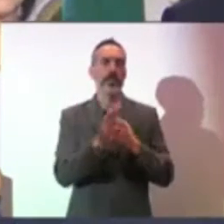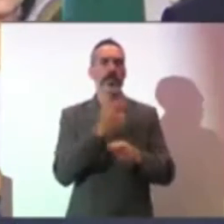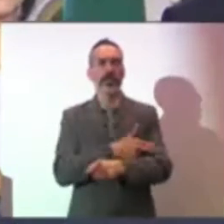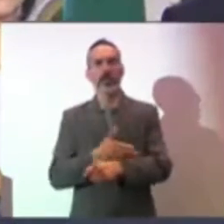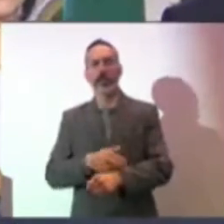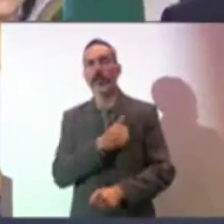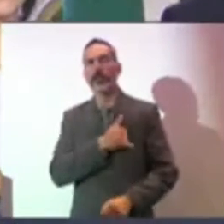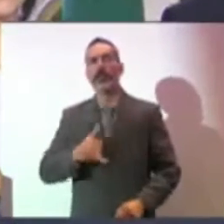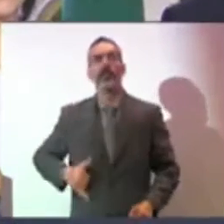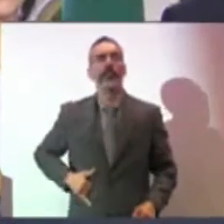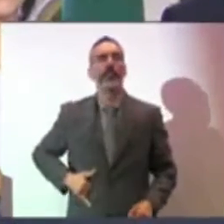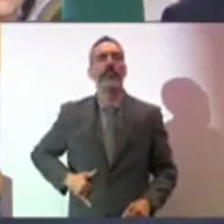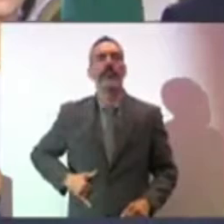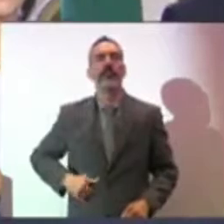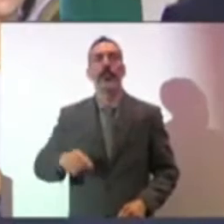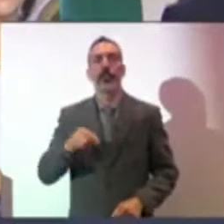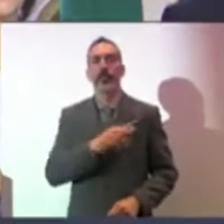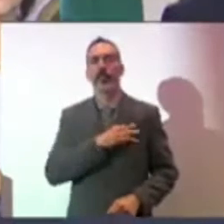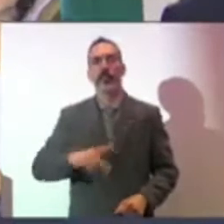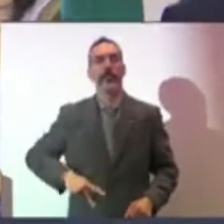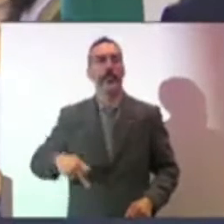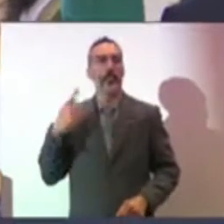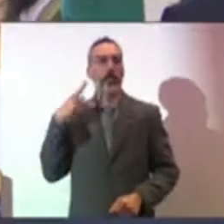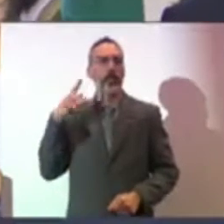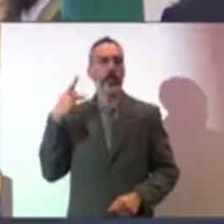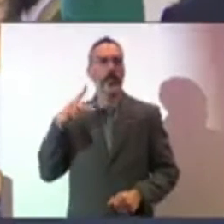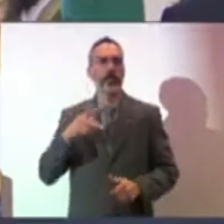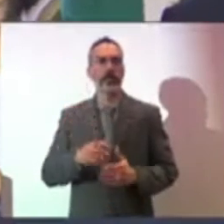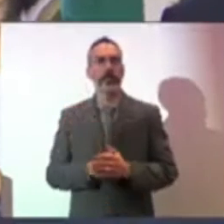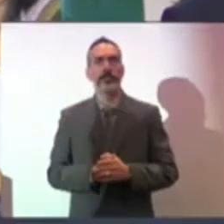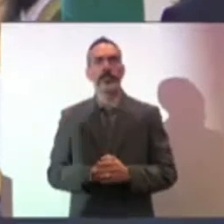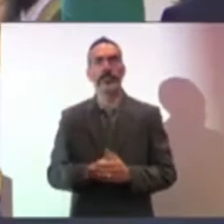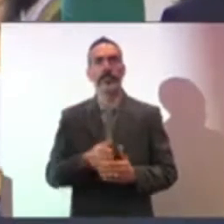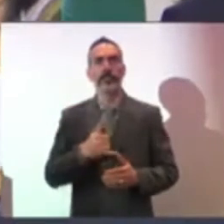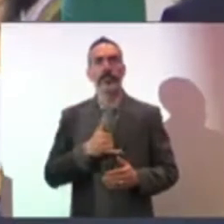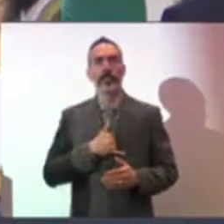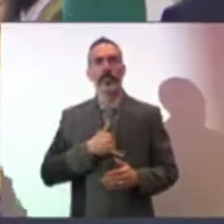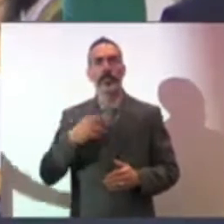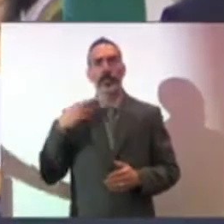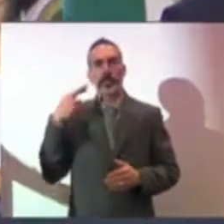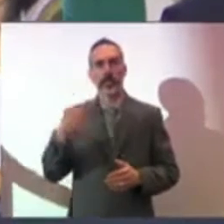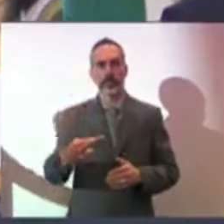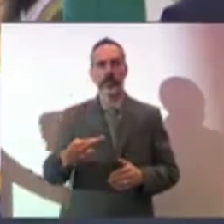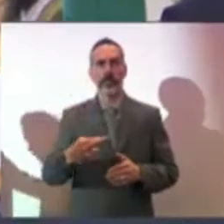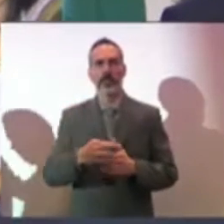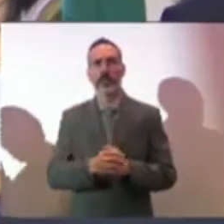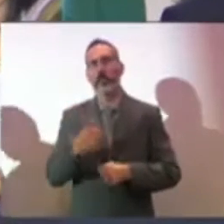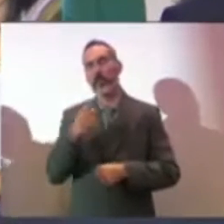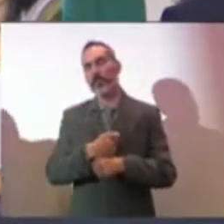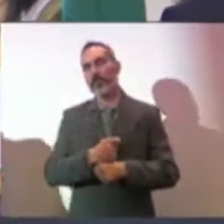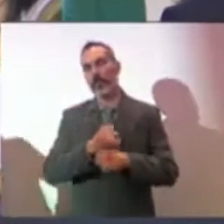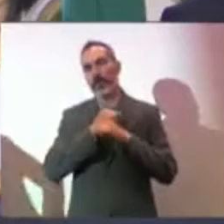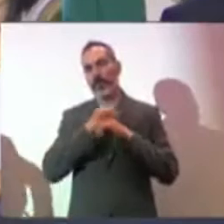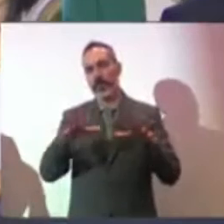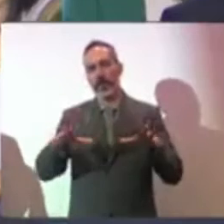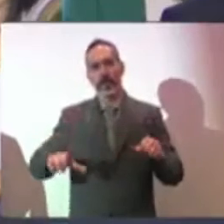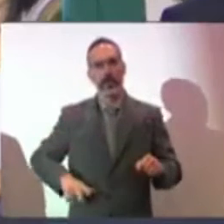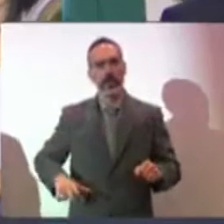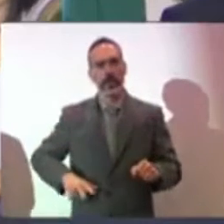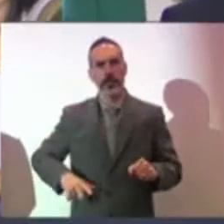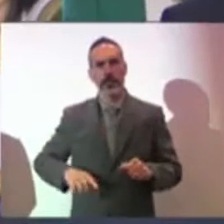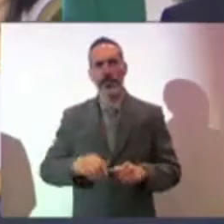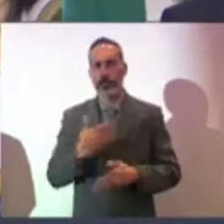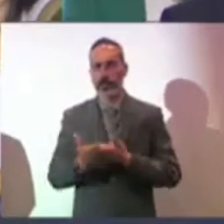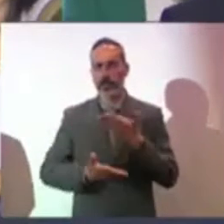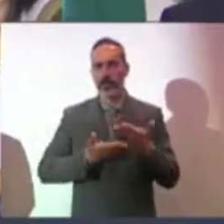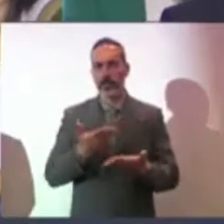Honorable Ayuntamiento del Municipio de Puebla, doy contestación al primer informe de gobierno